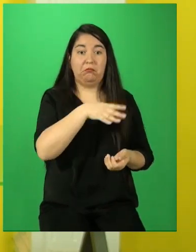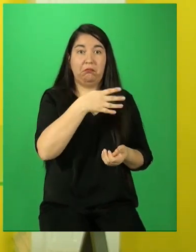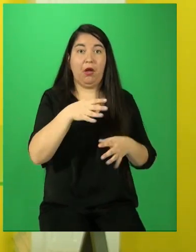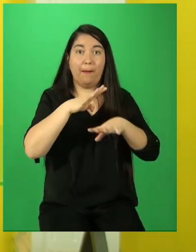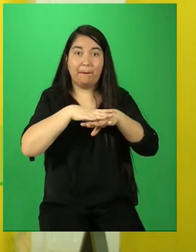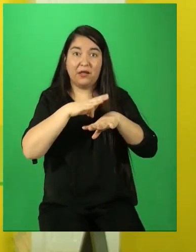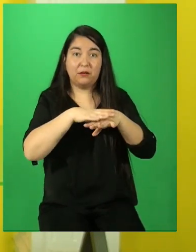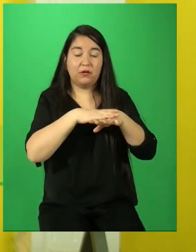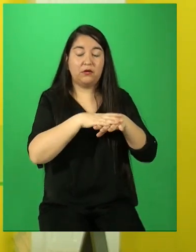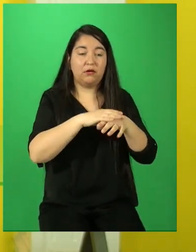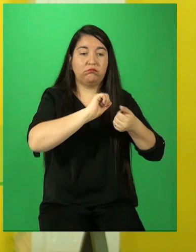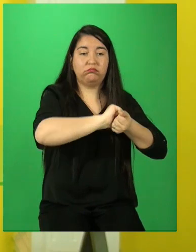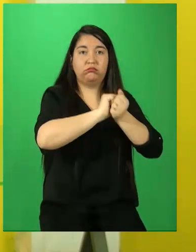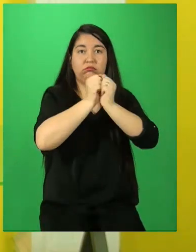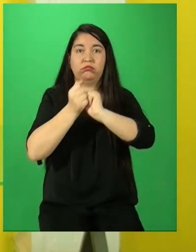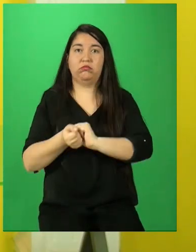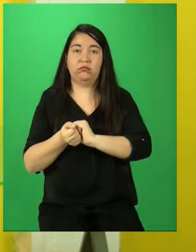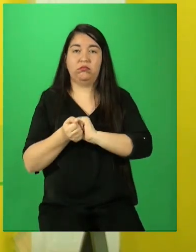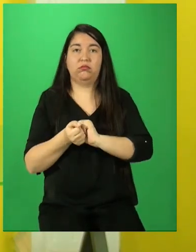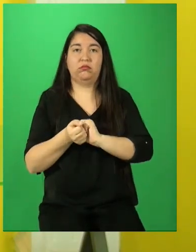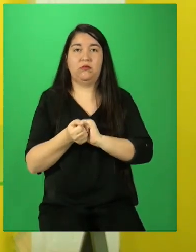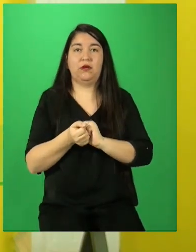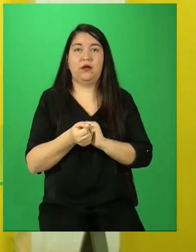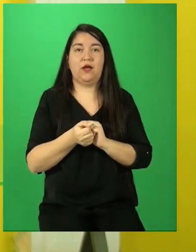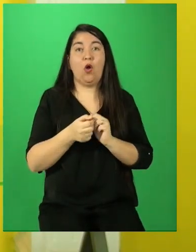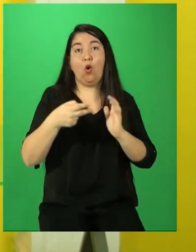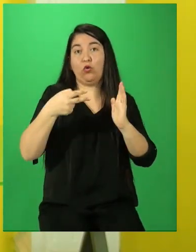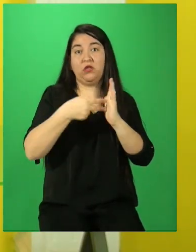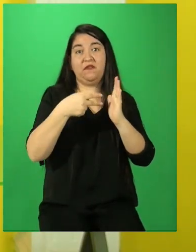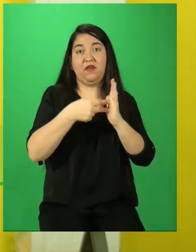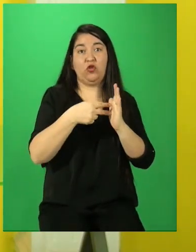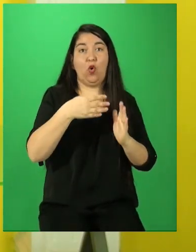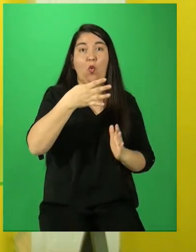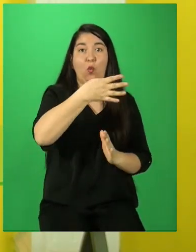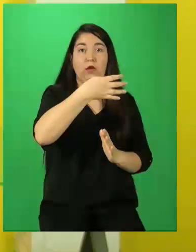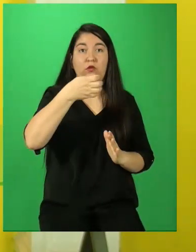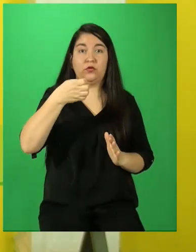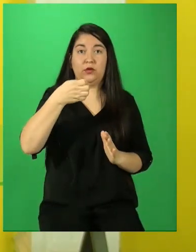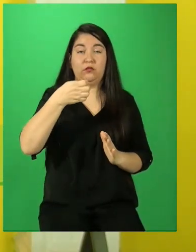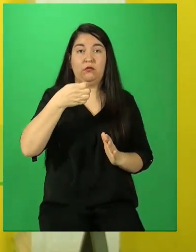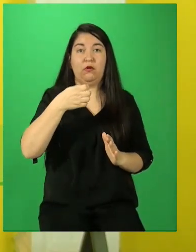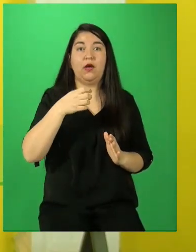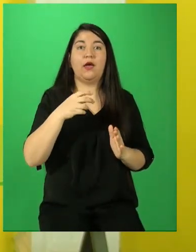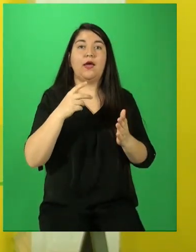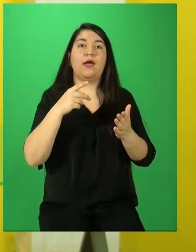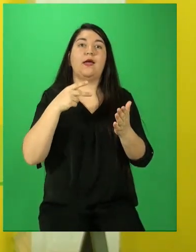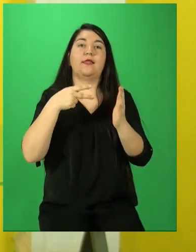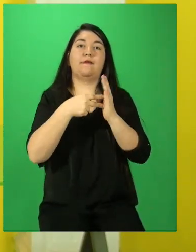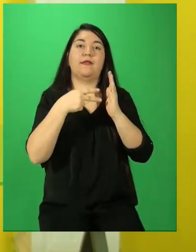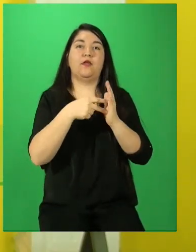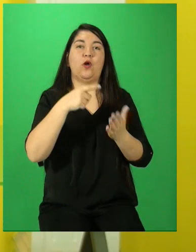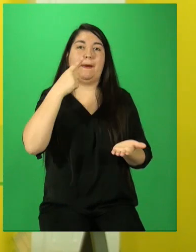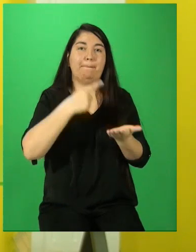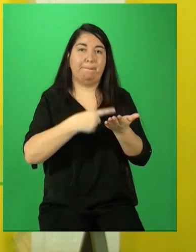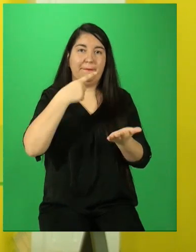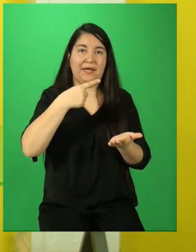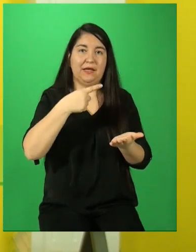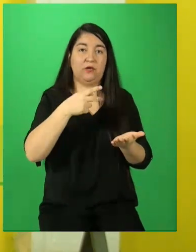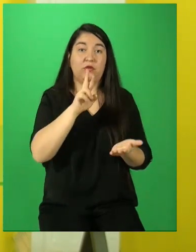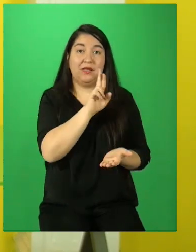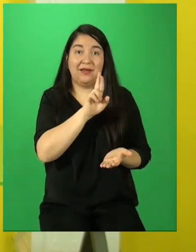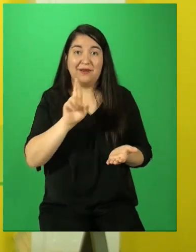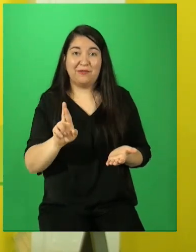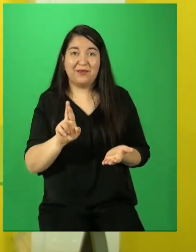puedo transformar o simplemente dividir los 400 ml en 1000 para obtener la unidad